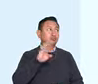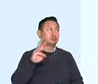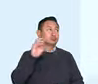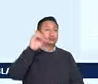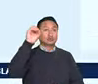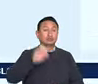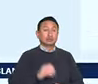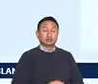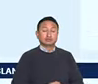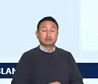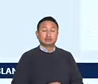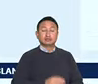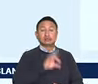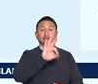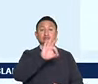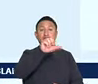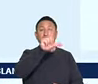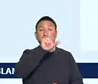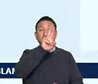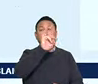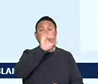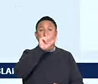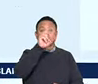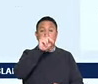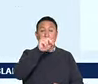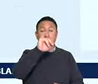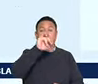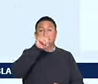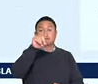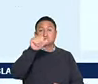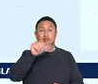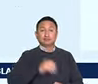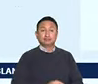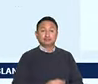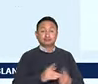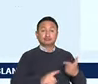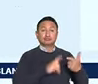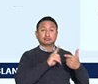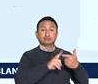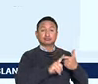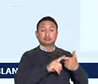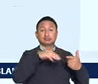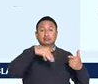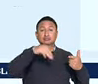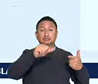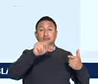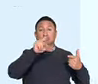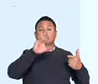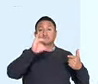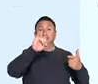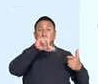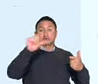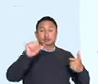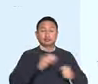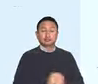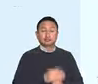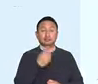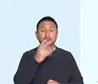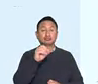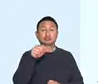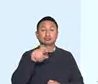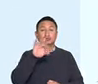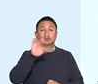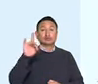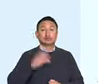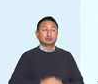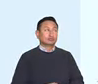32.66%, Fabián Isa. Fabián Isa. Le sigue Santiago Marcillo con el 20.88. Ya